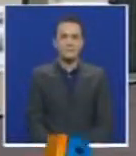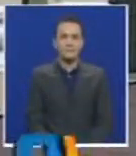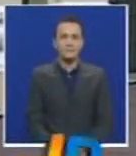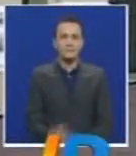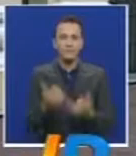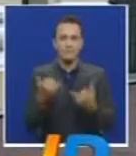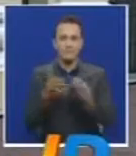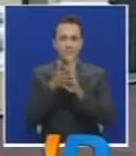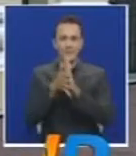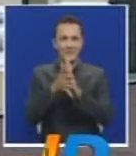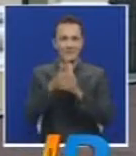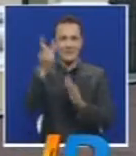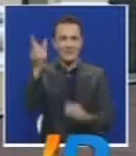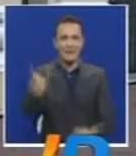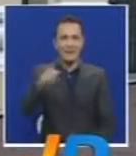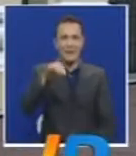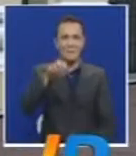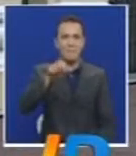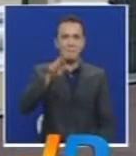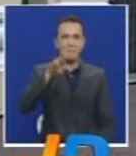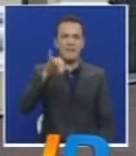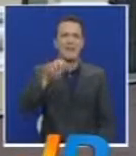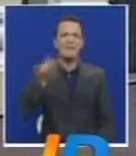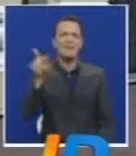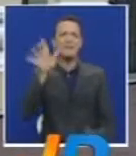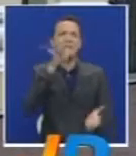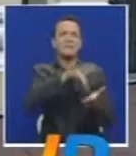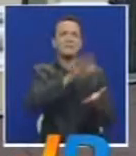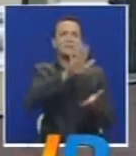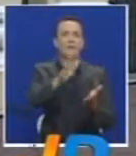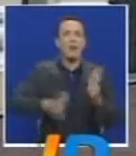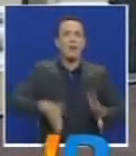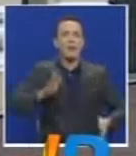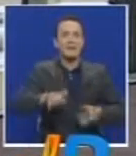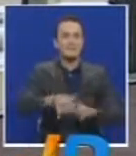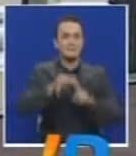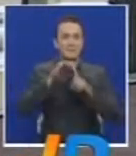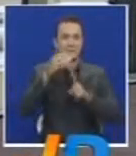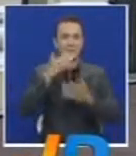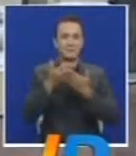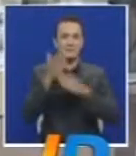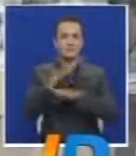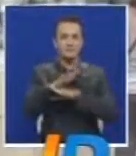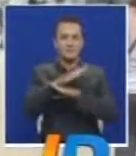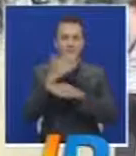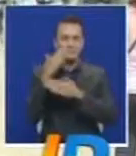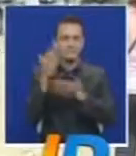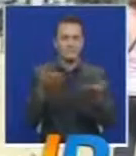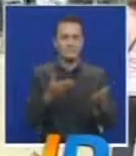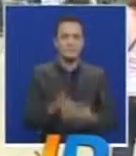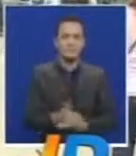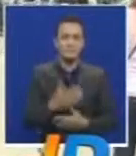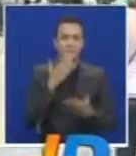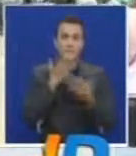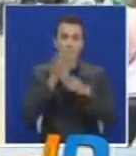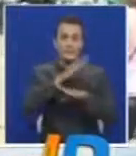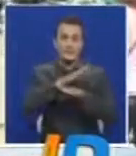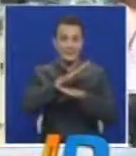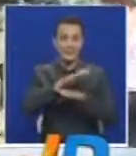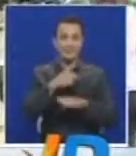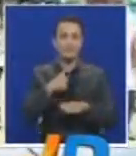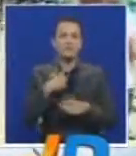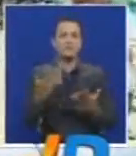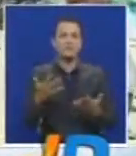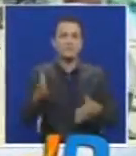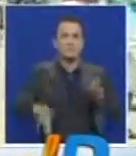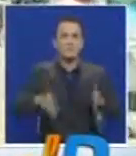Ahora le doy paso a mi compañera María Alejandra, quien está en una carrera muy especial. Maleja, buenas tardes y adelante. Muy buenas tardes, Lorena. Estuve en la